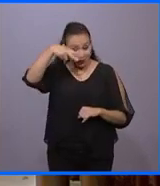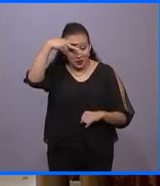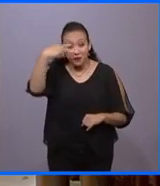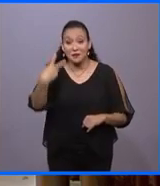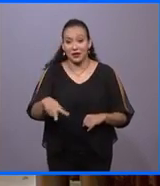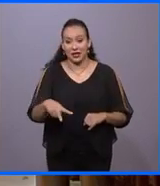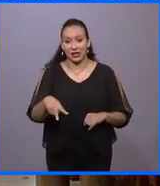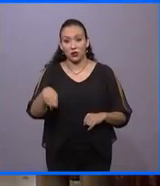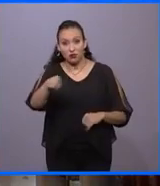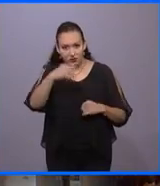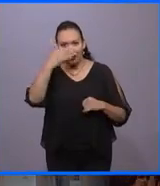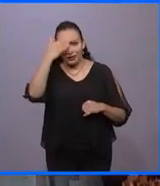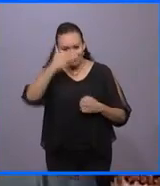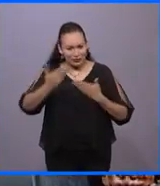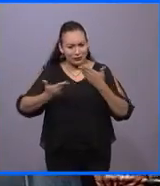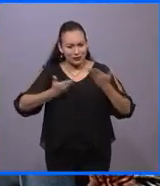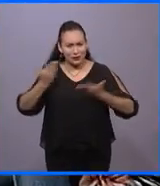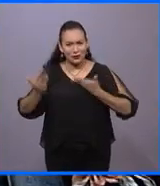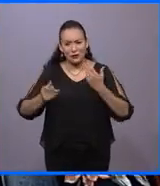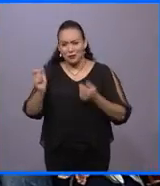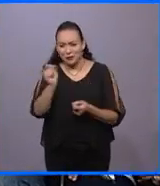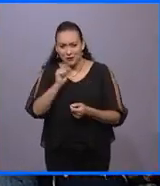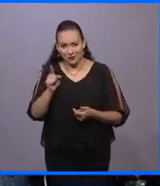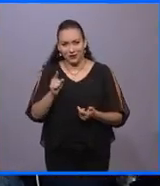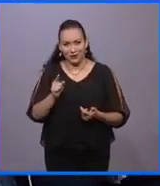de México está en ustedes.